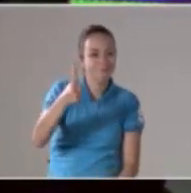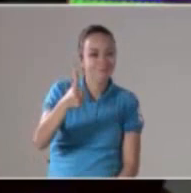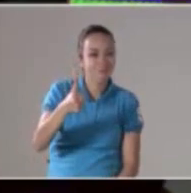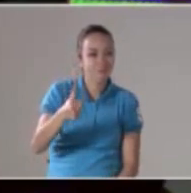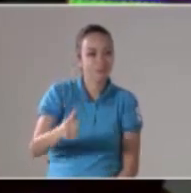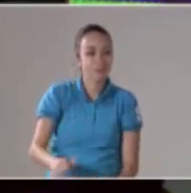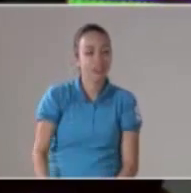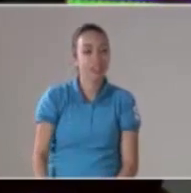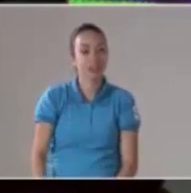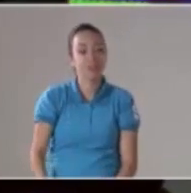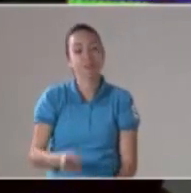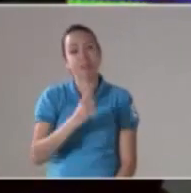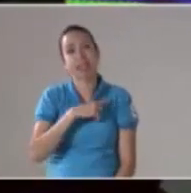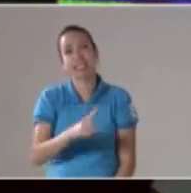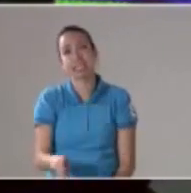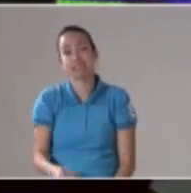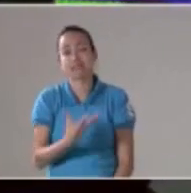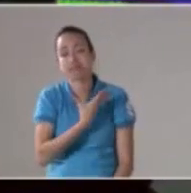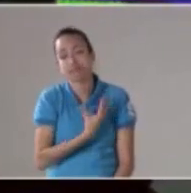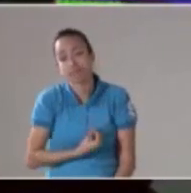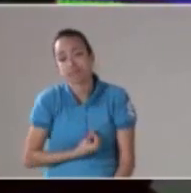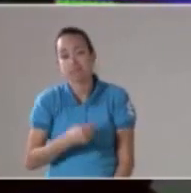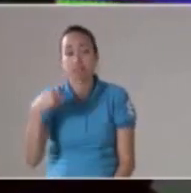Va a ser desdichado toda su vida.